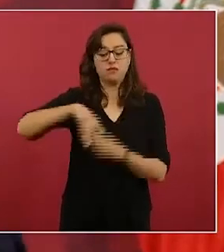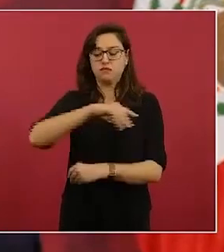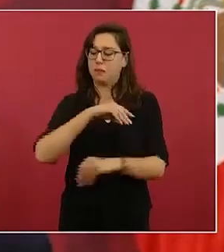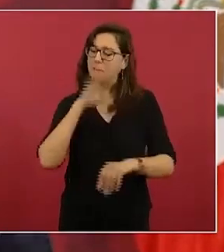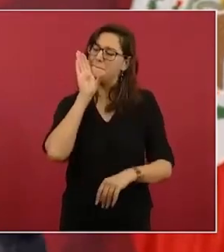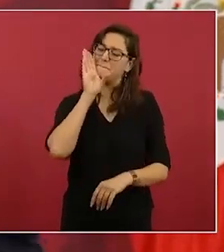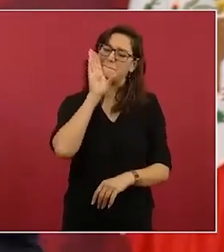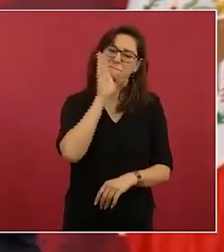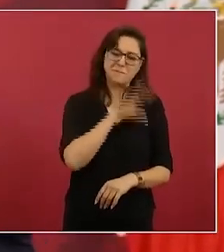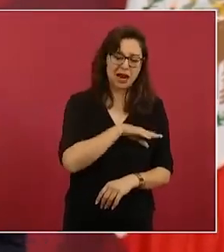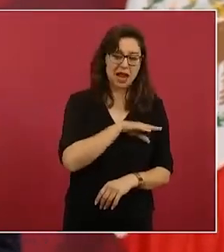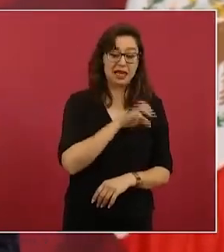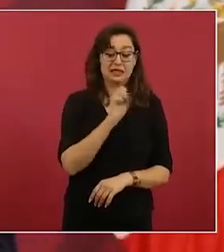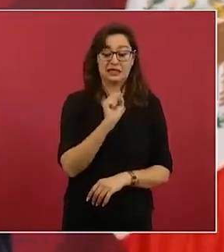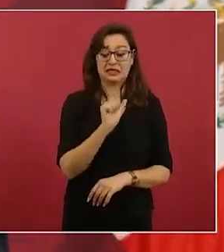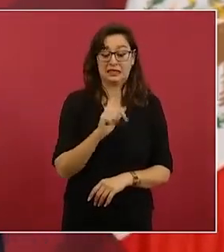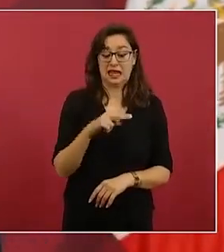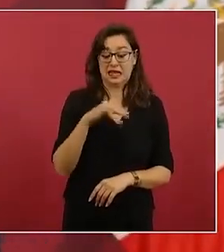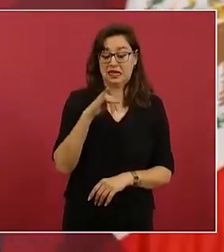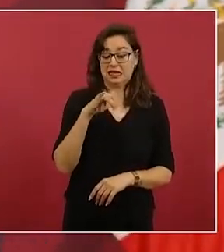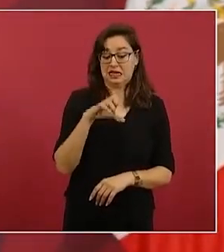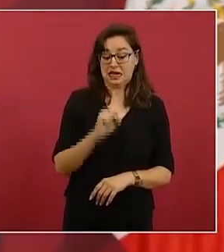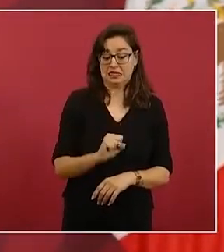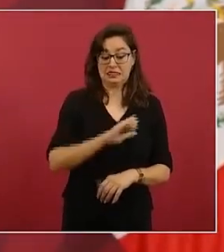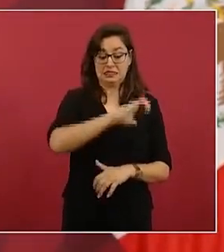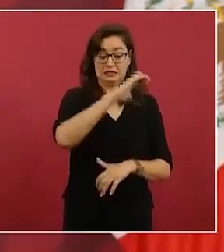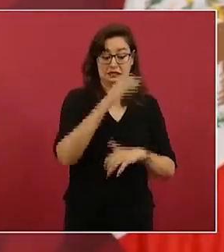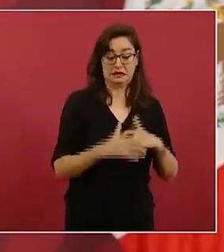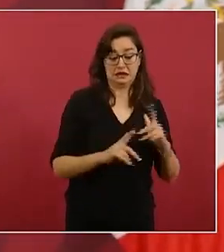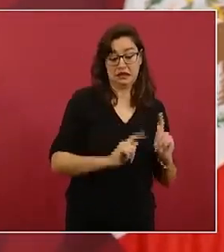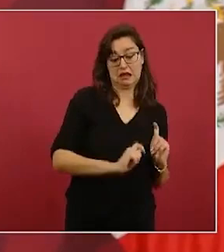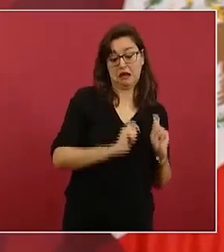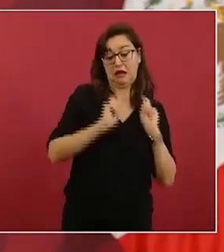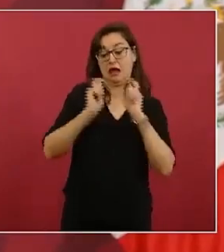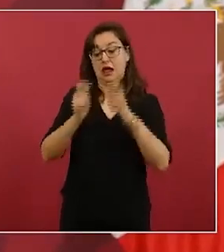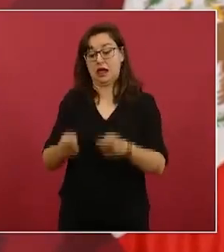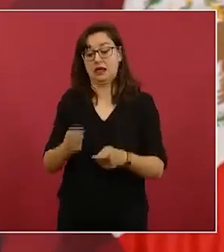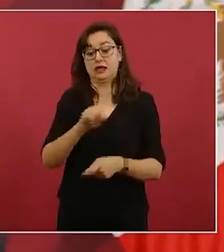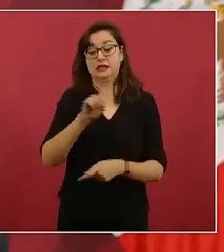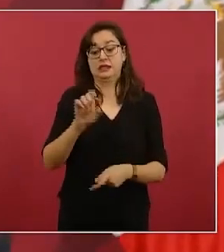Entonces termina Salinas, le entrega a Zedillo